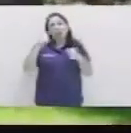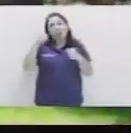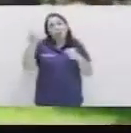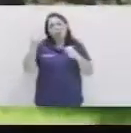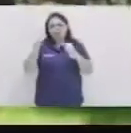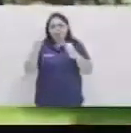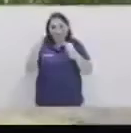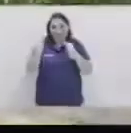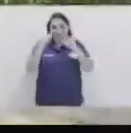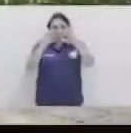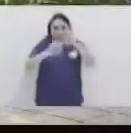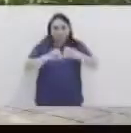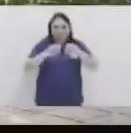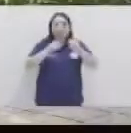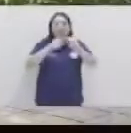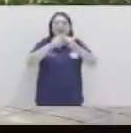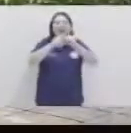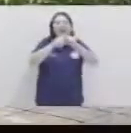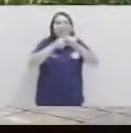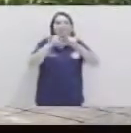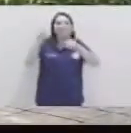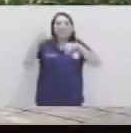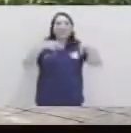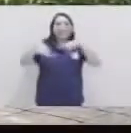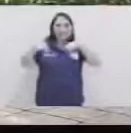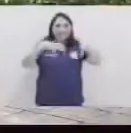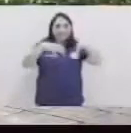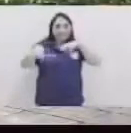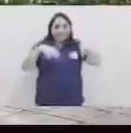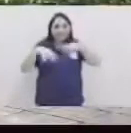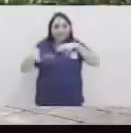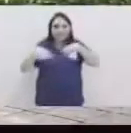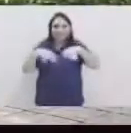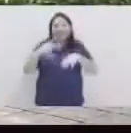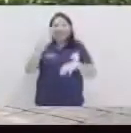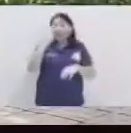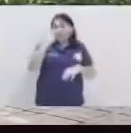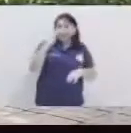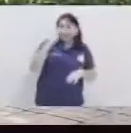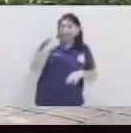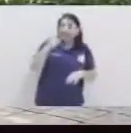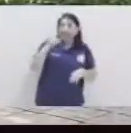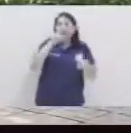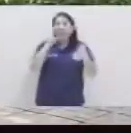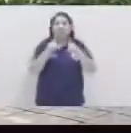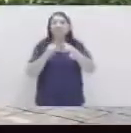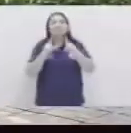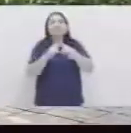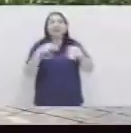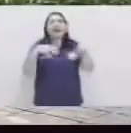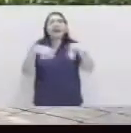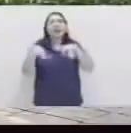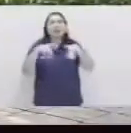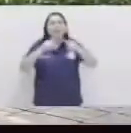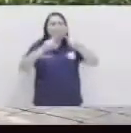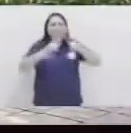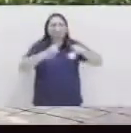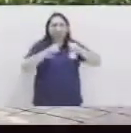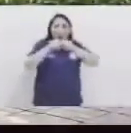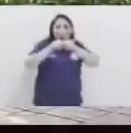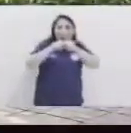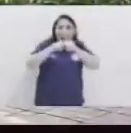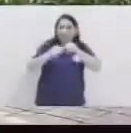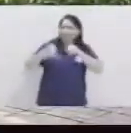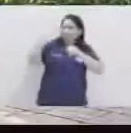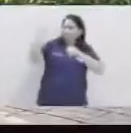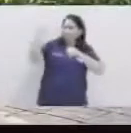en forma de reto. Y se vuelve actividad recreativa porque nos estamos divirtiendo. Y podemos hacer en forma de reto a ver quién gana. Si